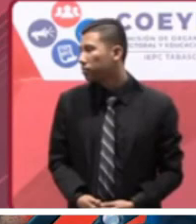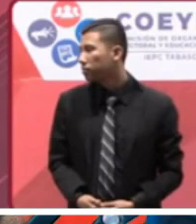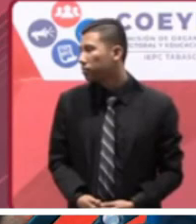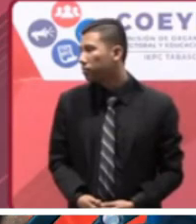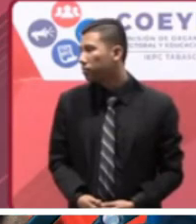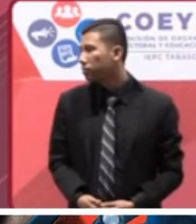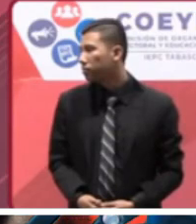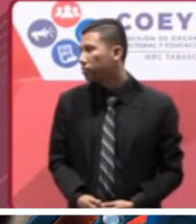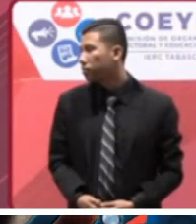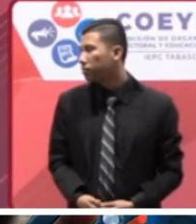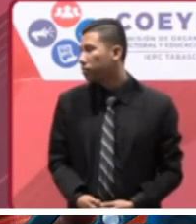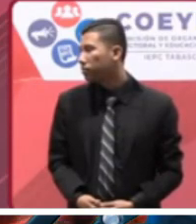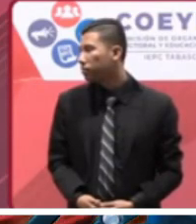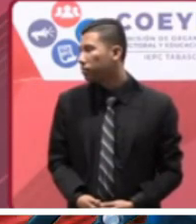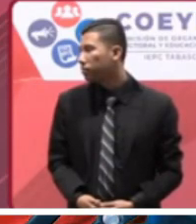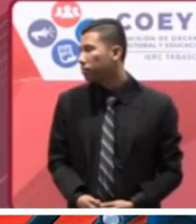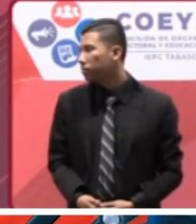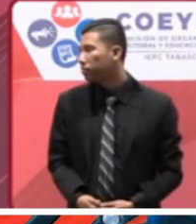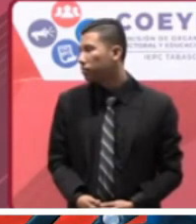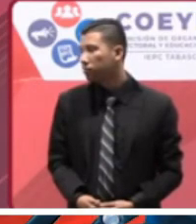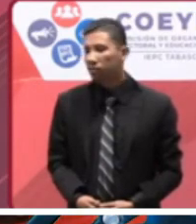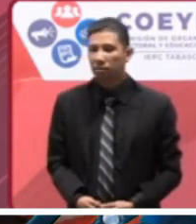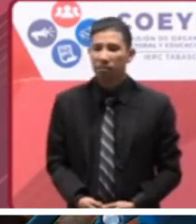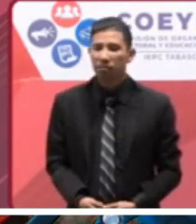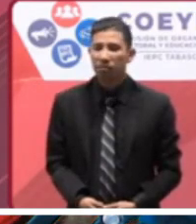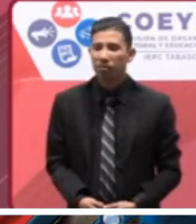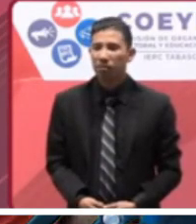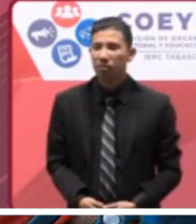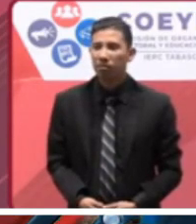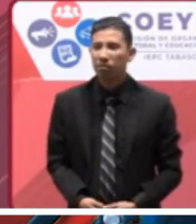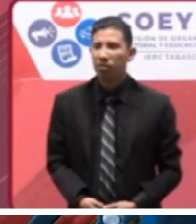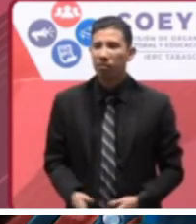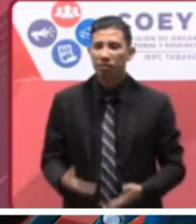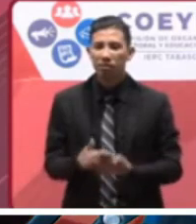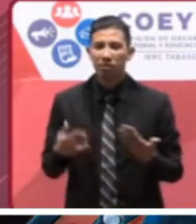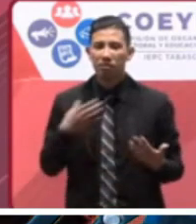directora, encantado de estar acá, encantado